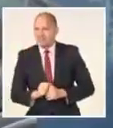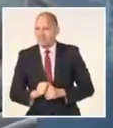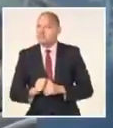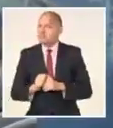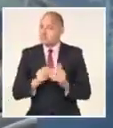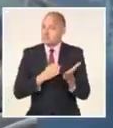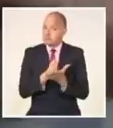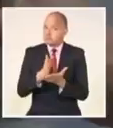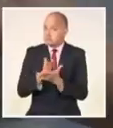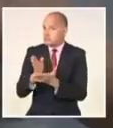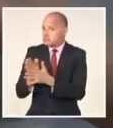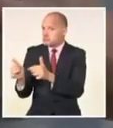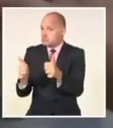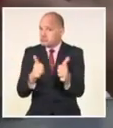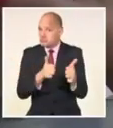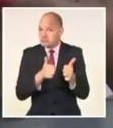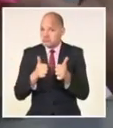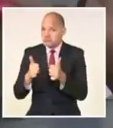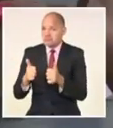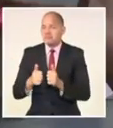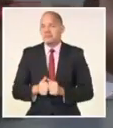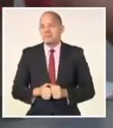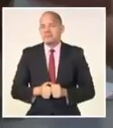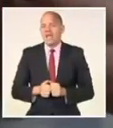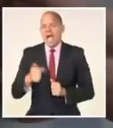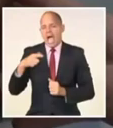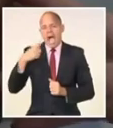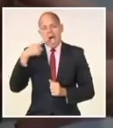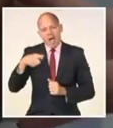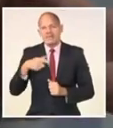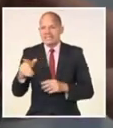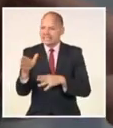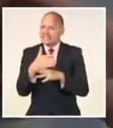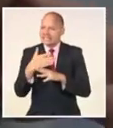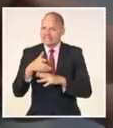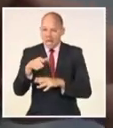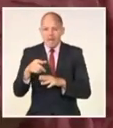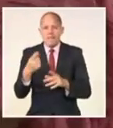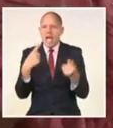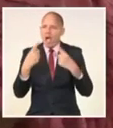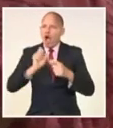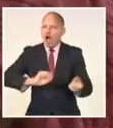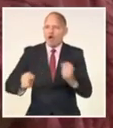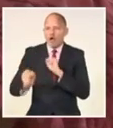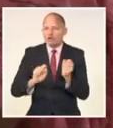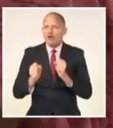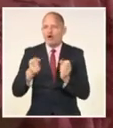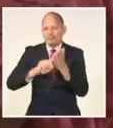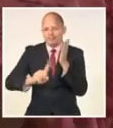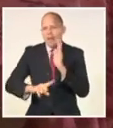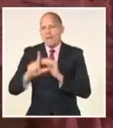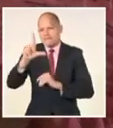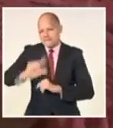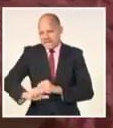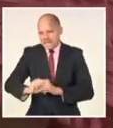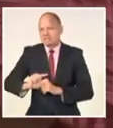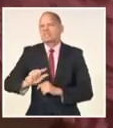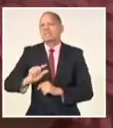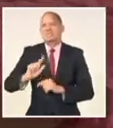asumen proyecciones del escenario actual con productos que reducen consumos de energía y a la